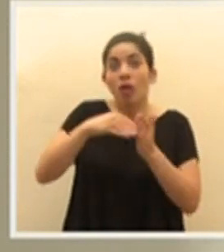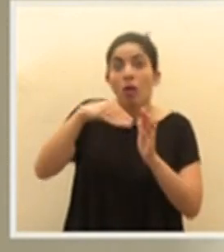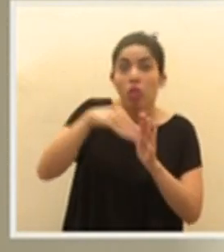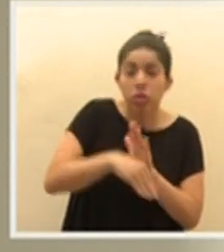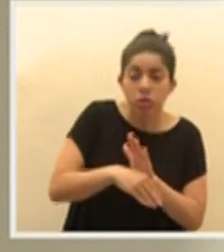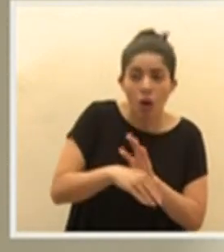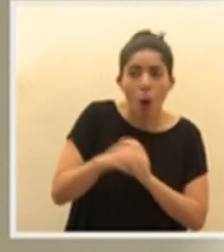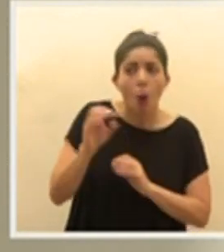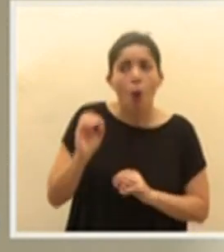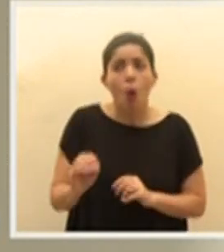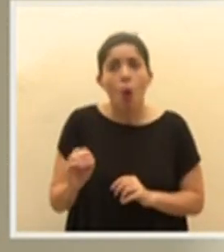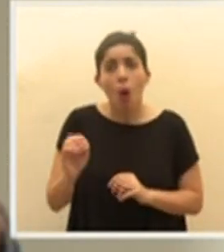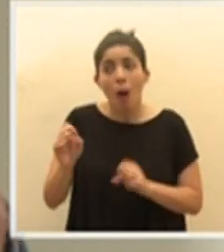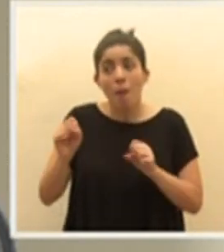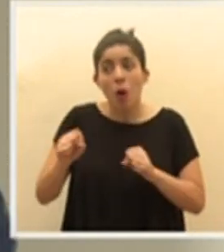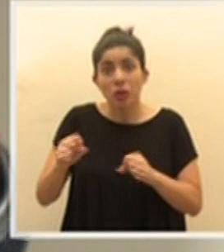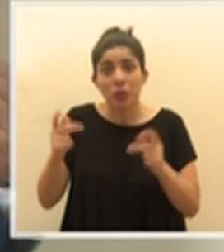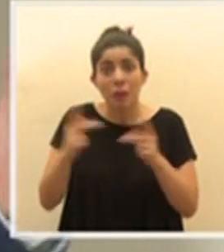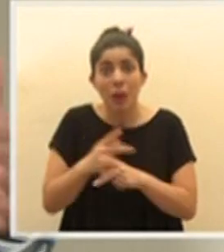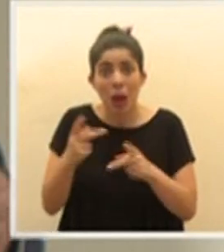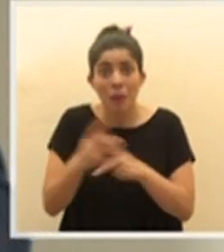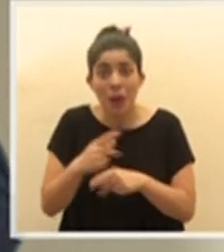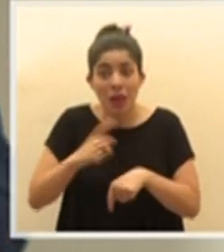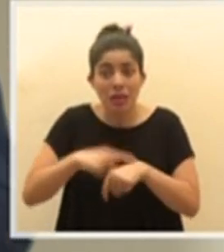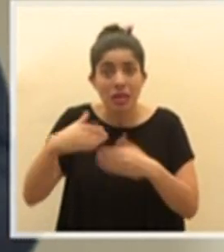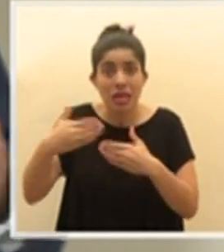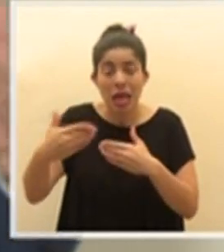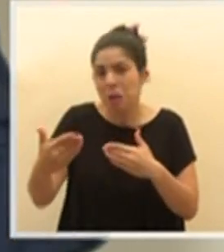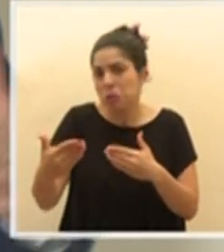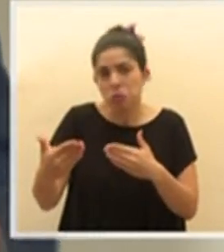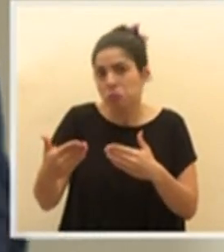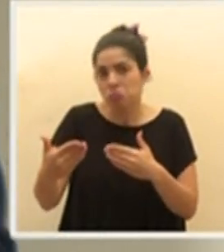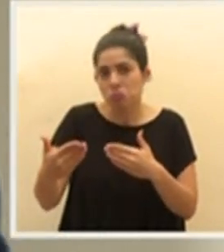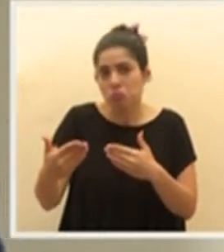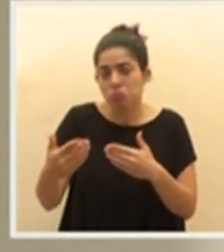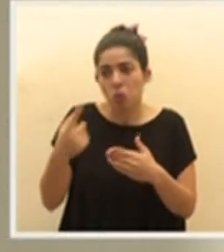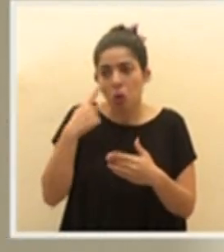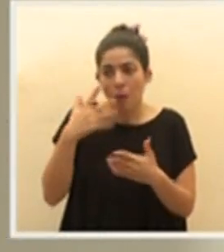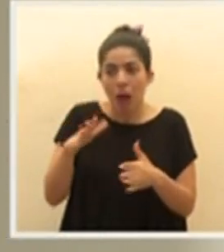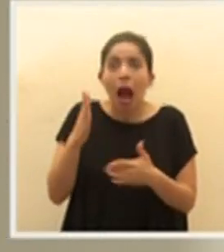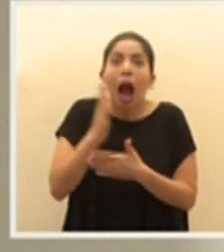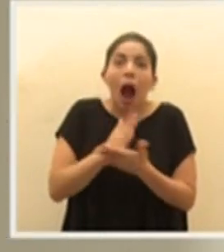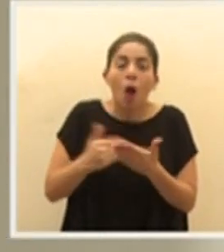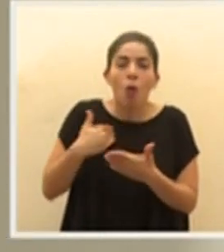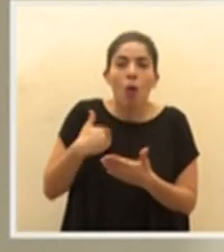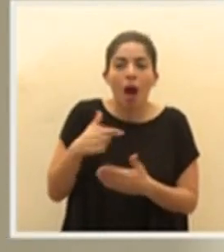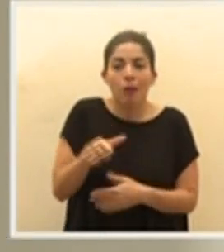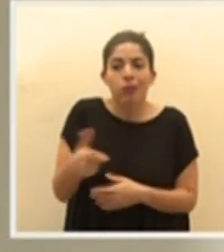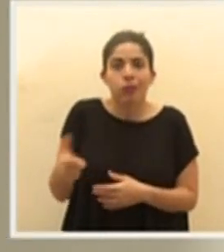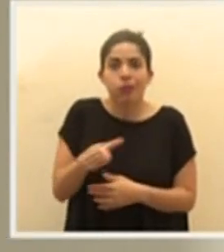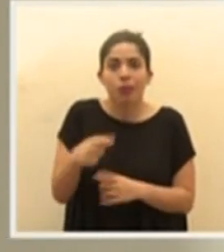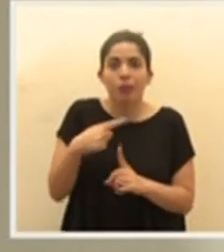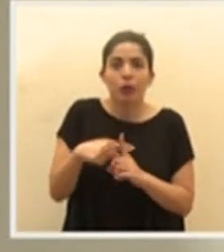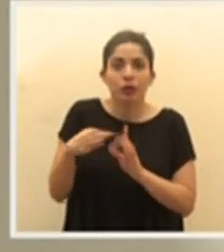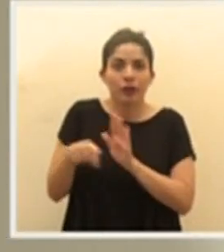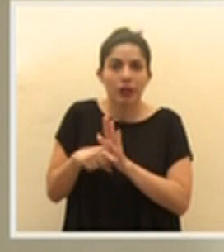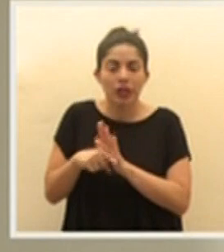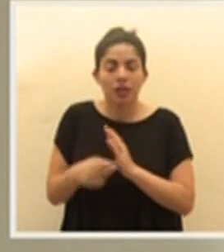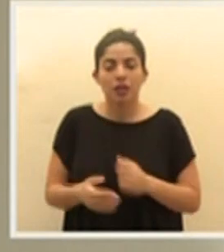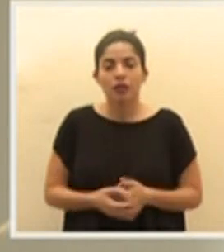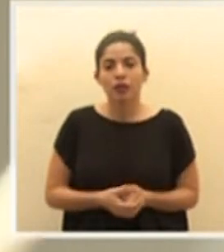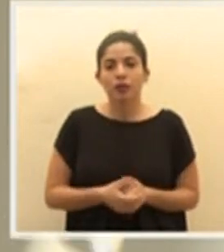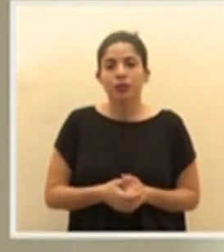sean propensos a empeorar con el tiempo, dada la alternancia de los positivos y los negativos.